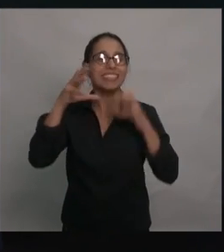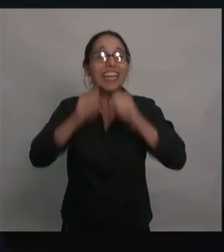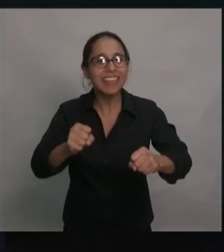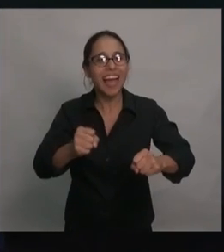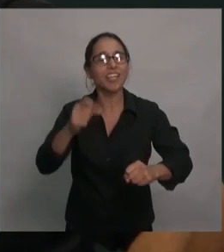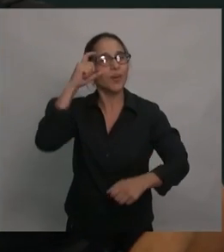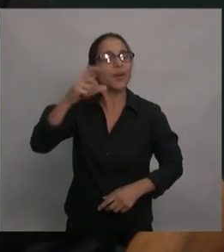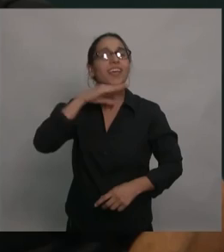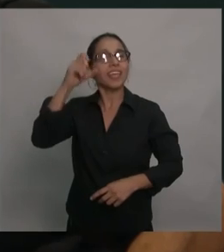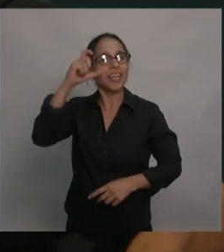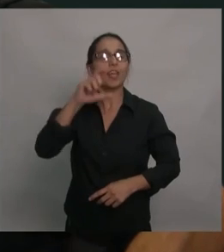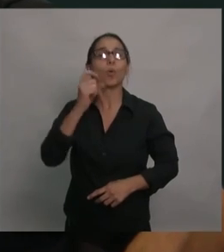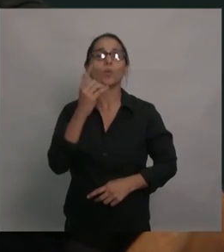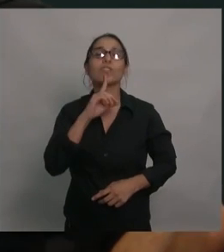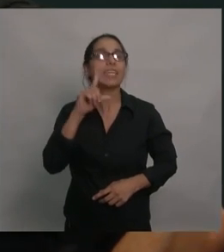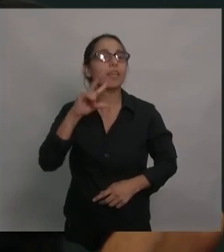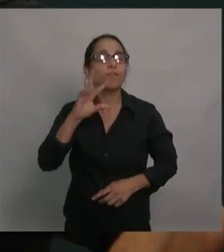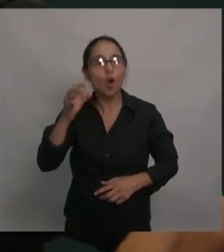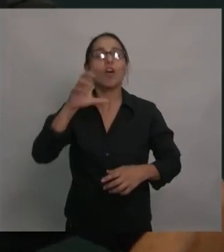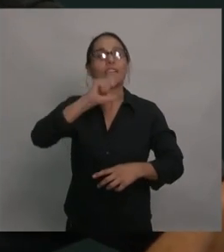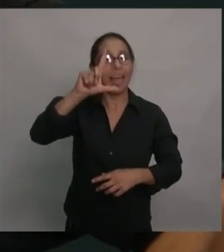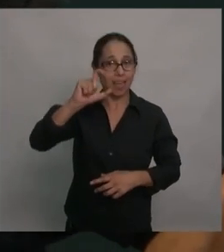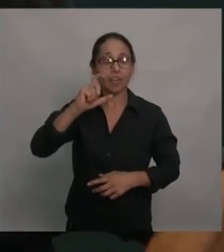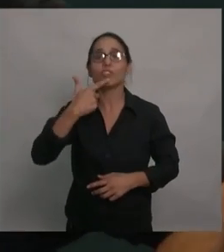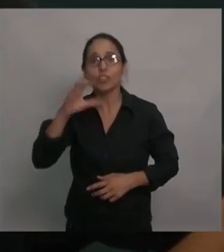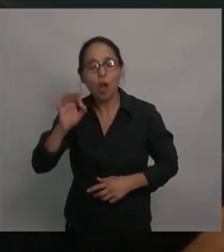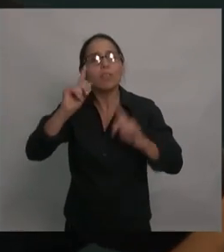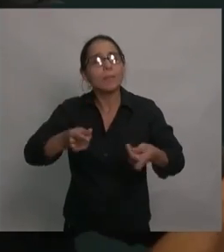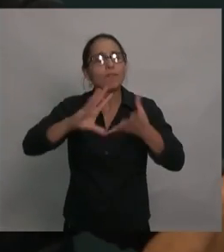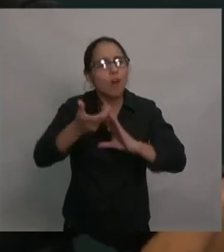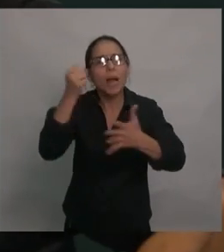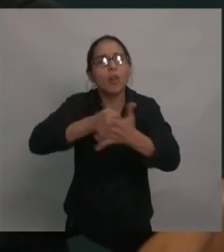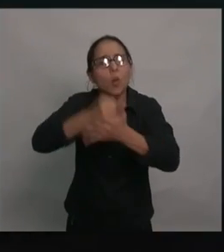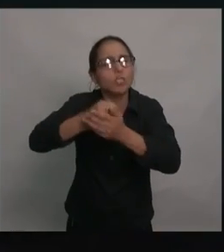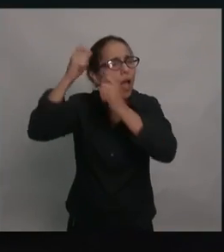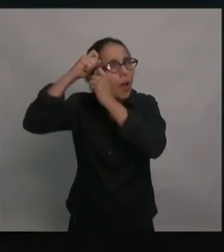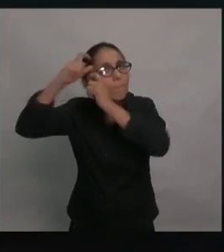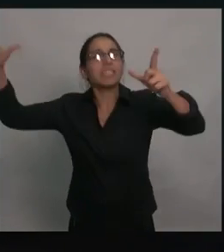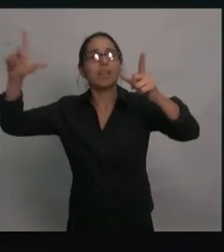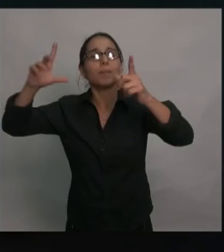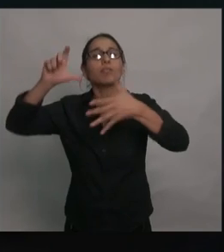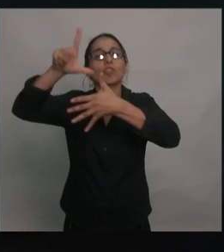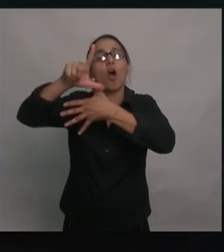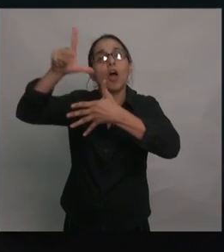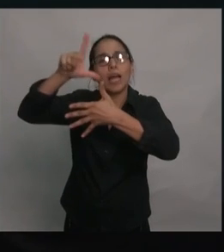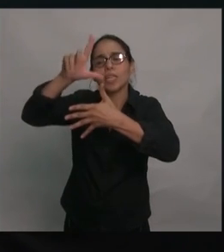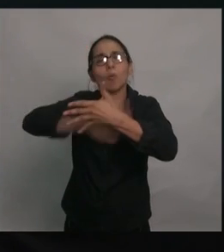a la lucha por la construcción de un pensamiento autónomo latinoamericano. Así que, Atilio,